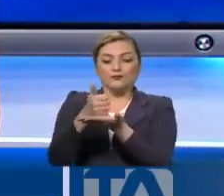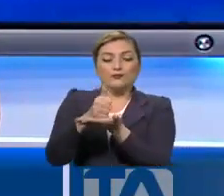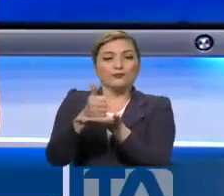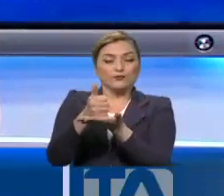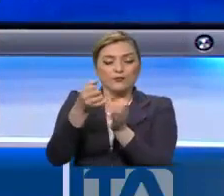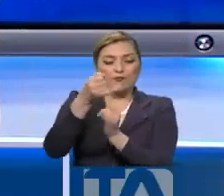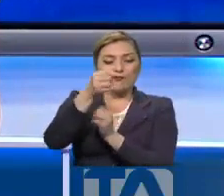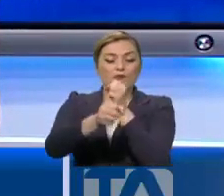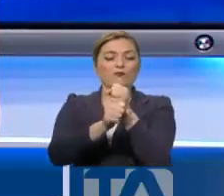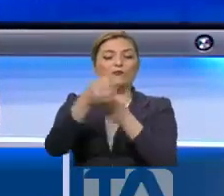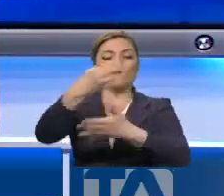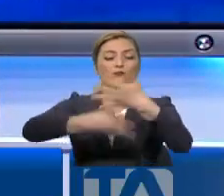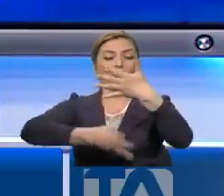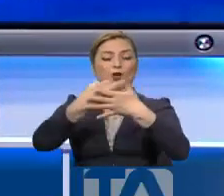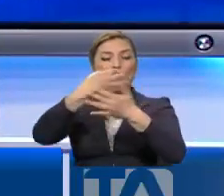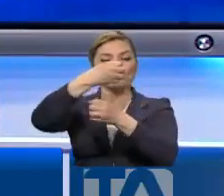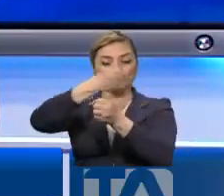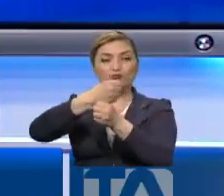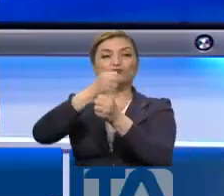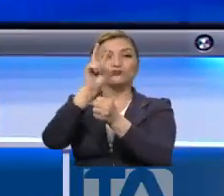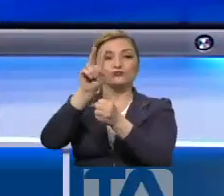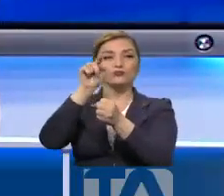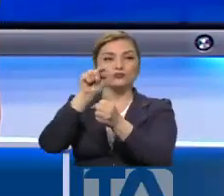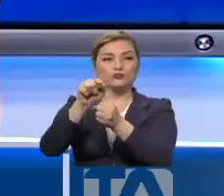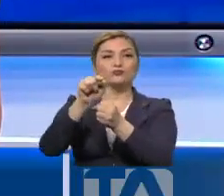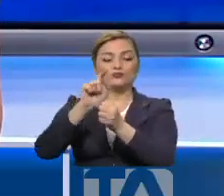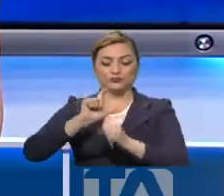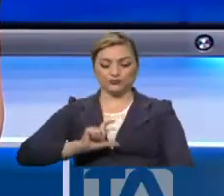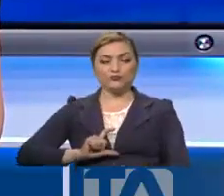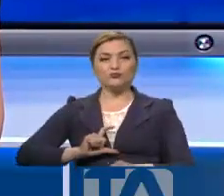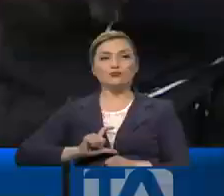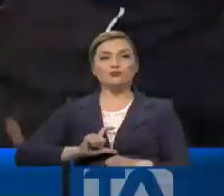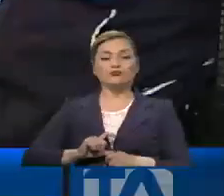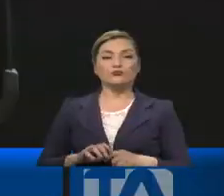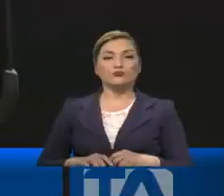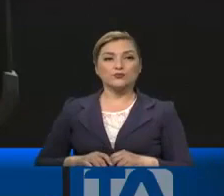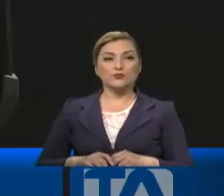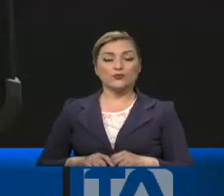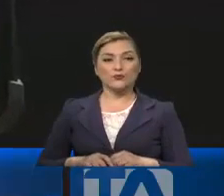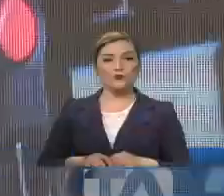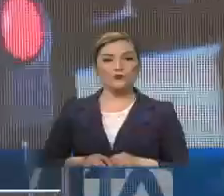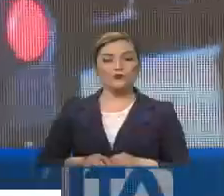fin de año dotar al personal de seguridad con 2,000 body cams.